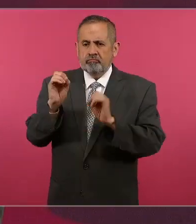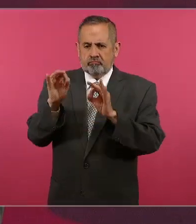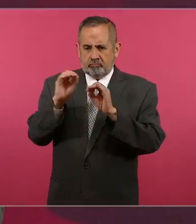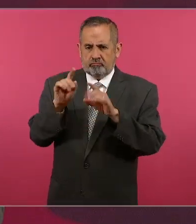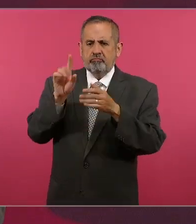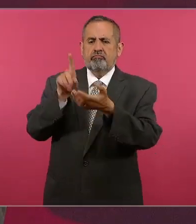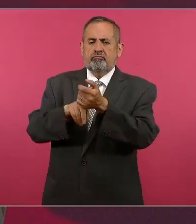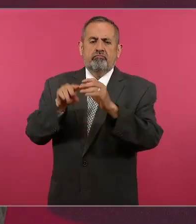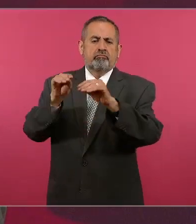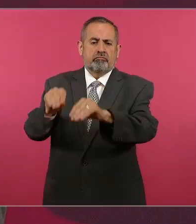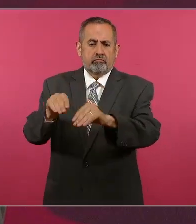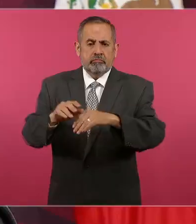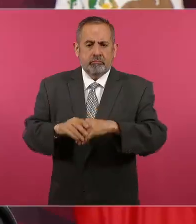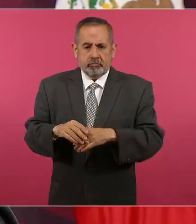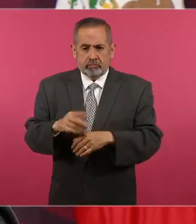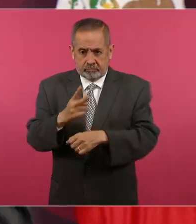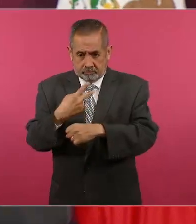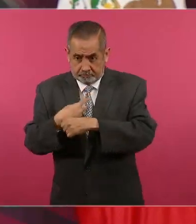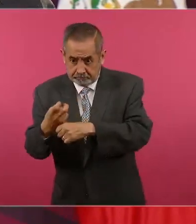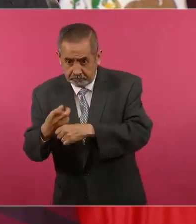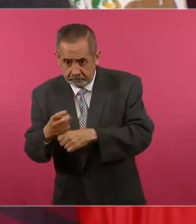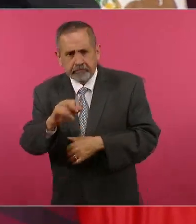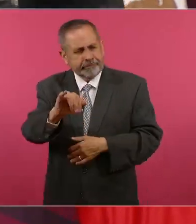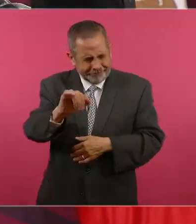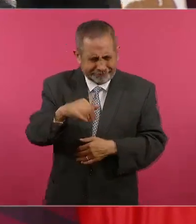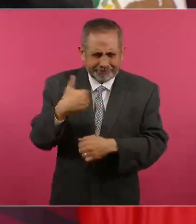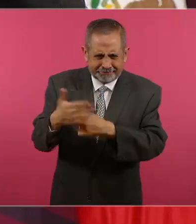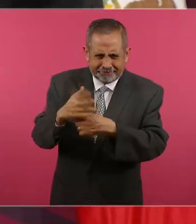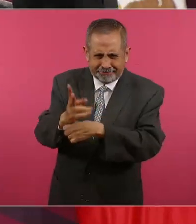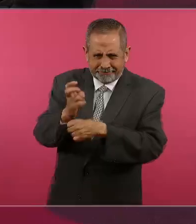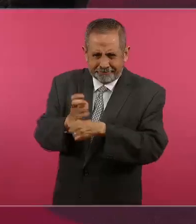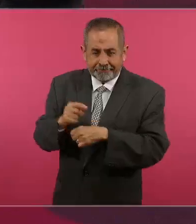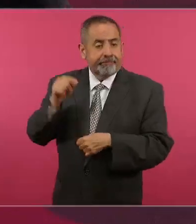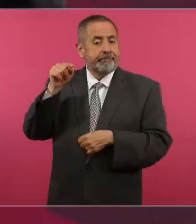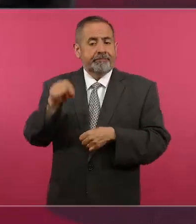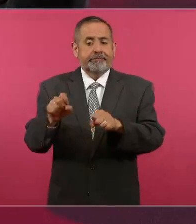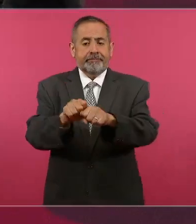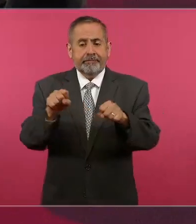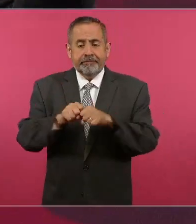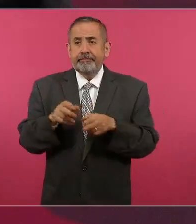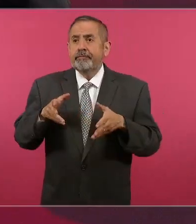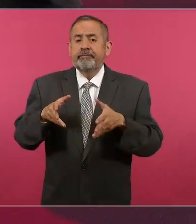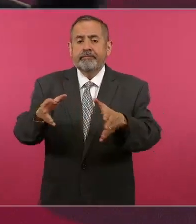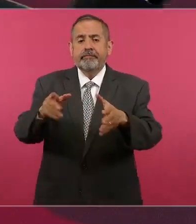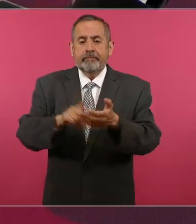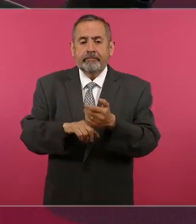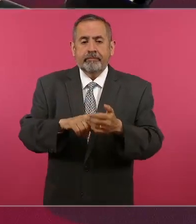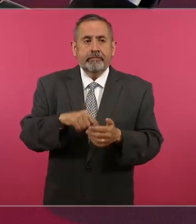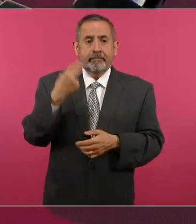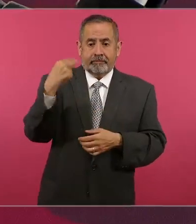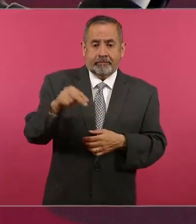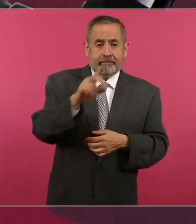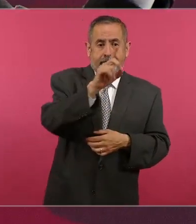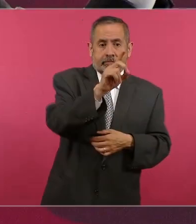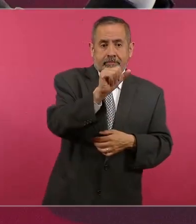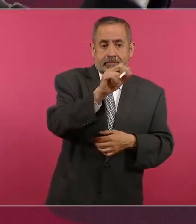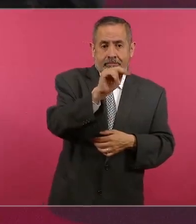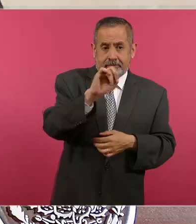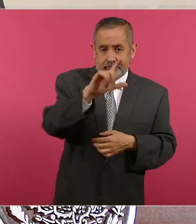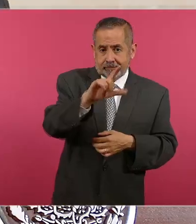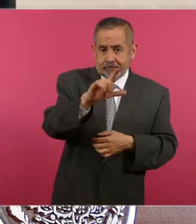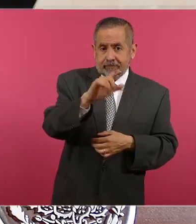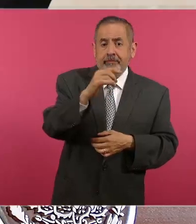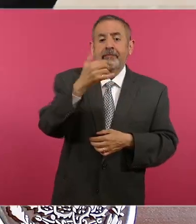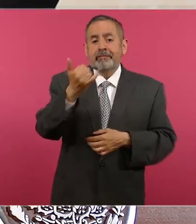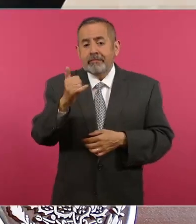Entonces, sí, sí, les vamos a invitar. Y esa sala es Daniel Cabrera y los olvidados, porque